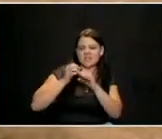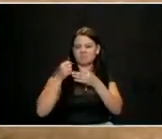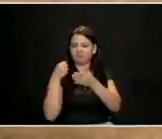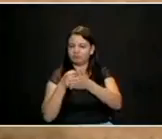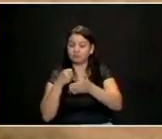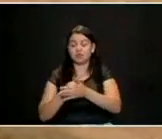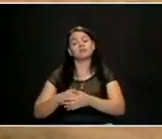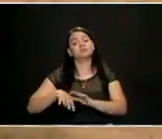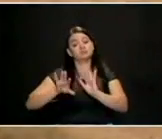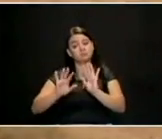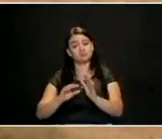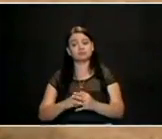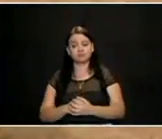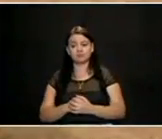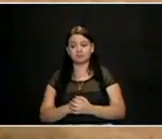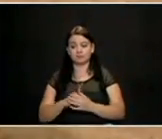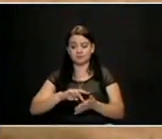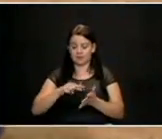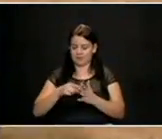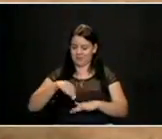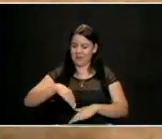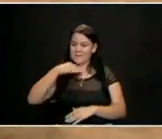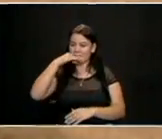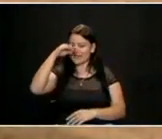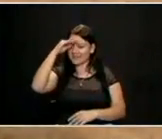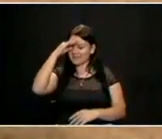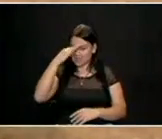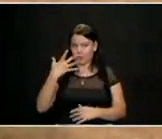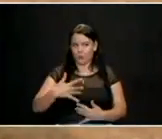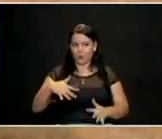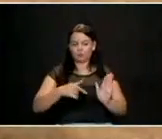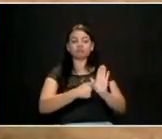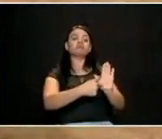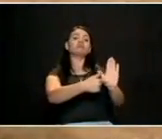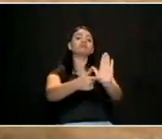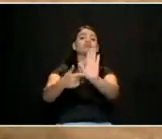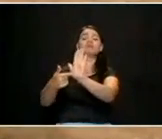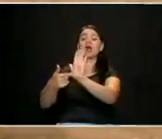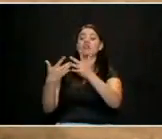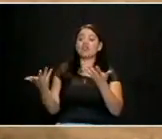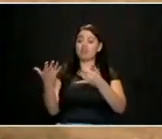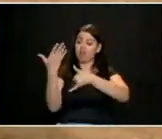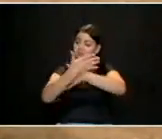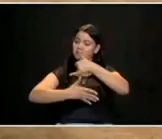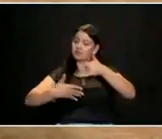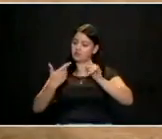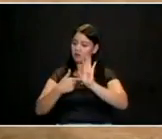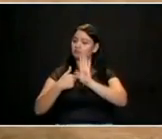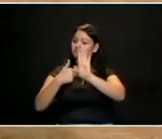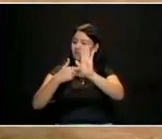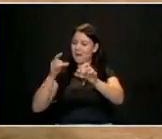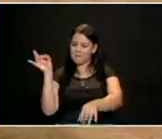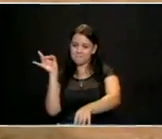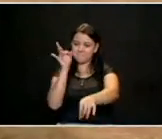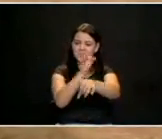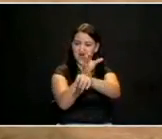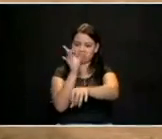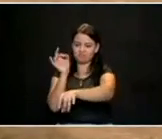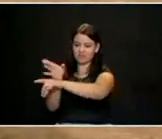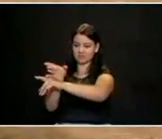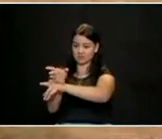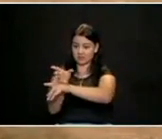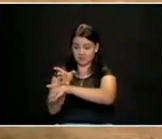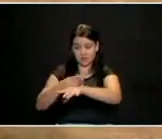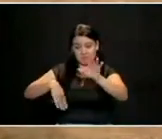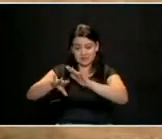reconocimiento, que hacen hoy de Medellín un ejemplo a nivel nacional y voy a decir mundial de protección de los animales de